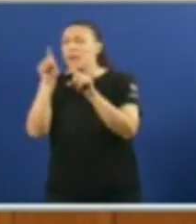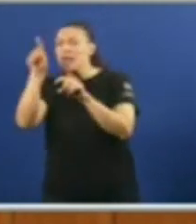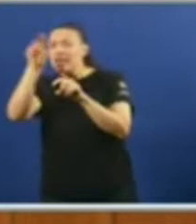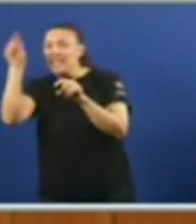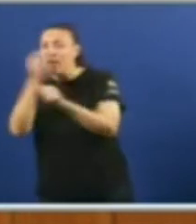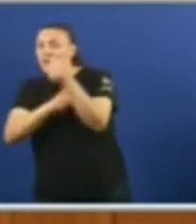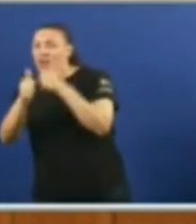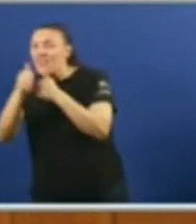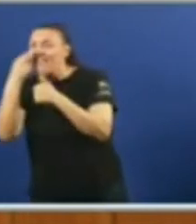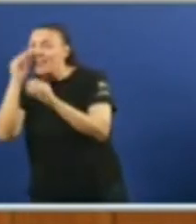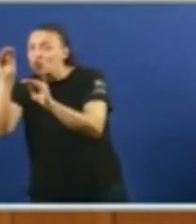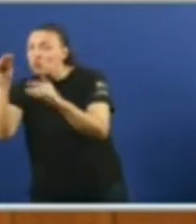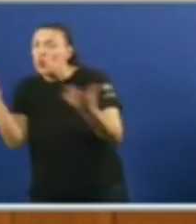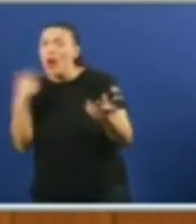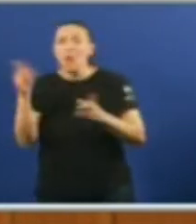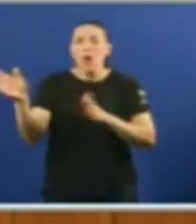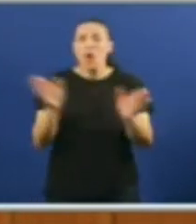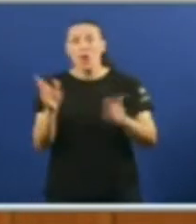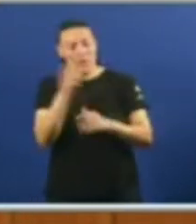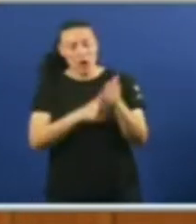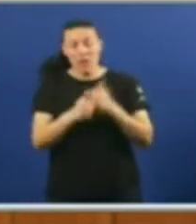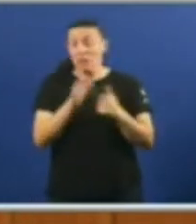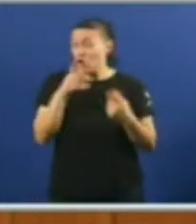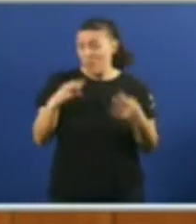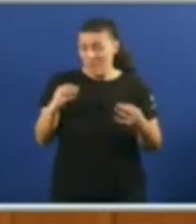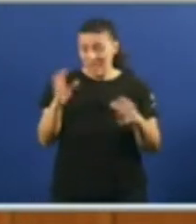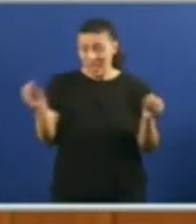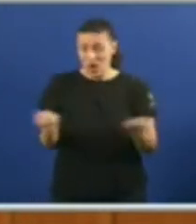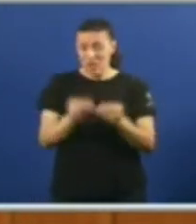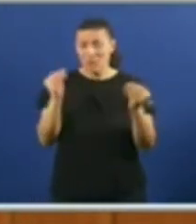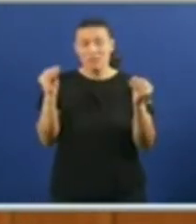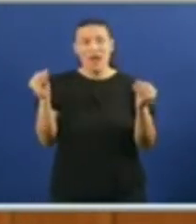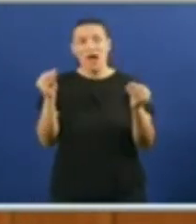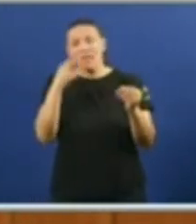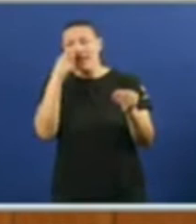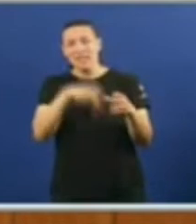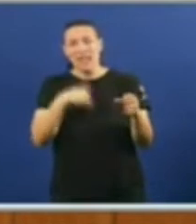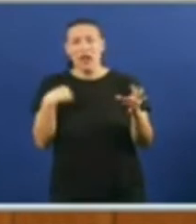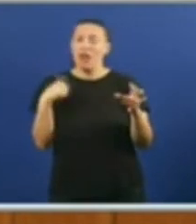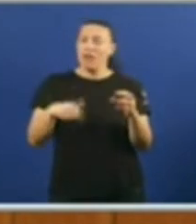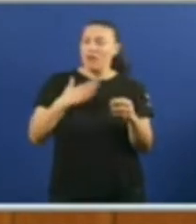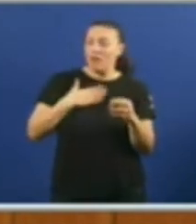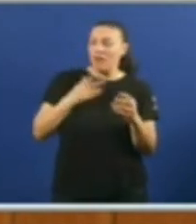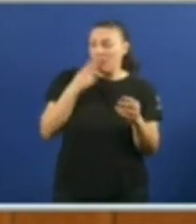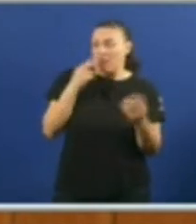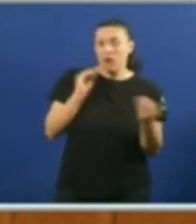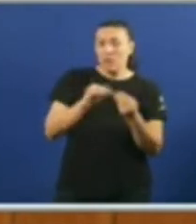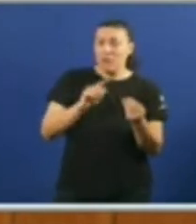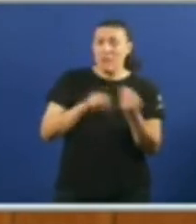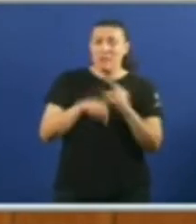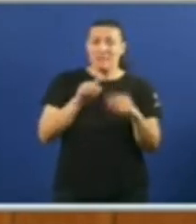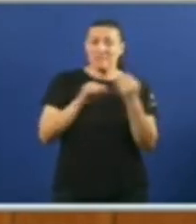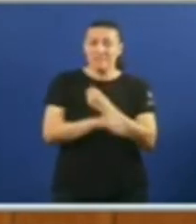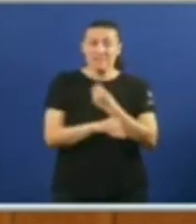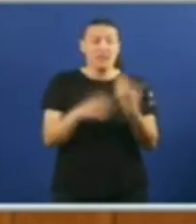ter o Estado, porque non sempre coincide co interese xeral do noso país. Desde logo, desde o BNG creemos que é